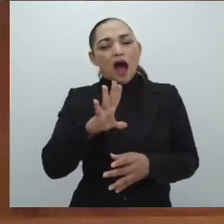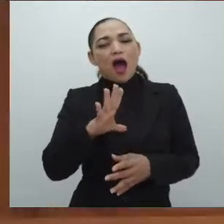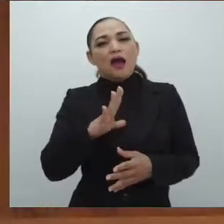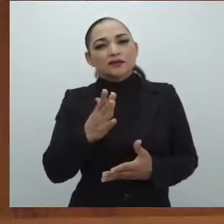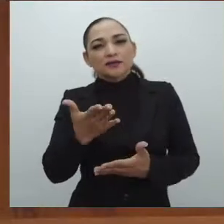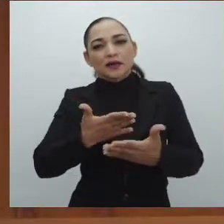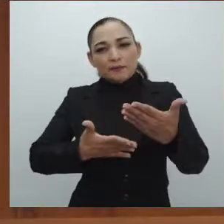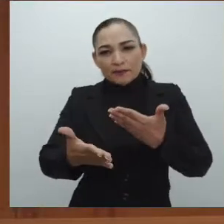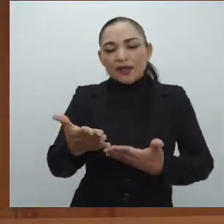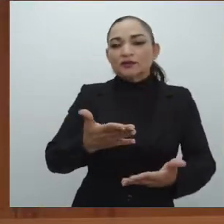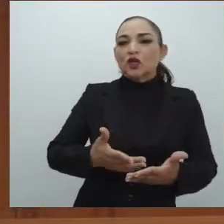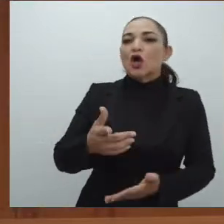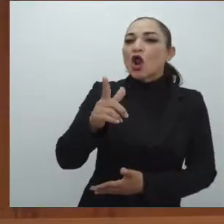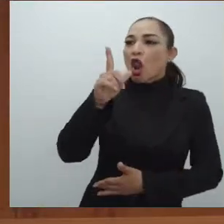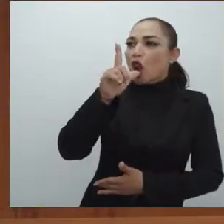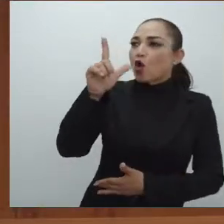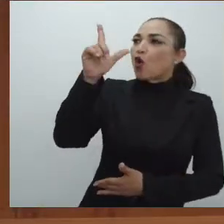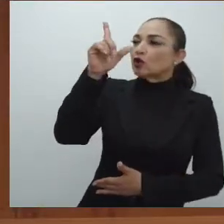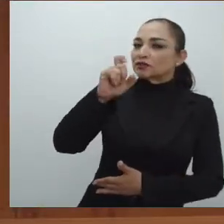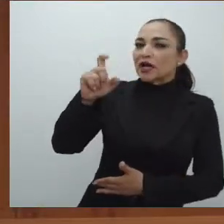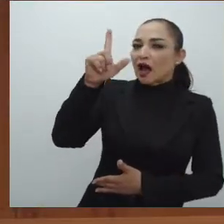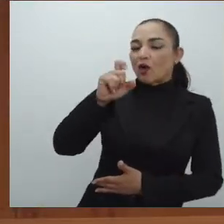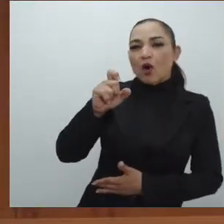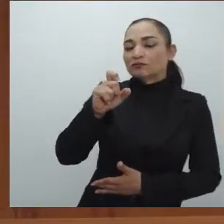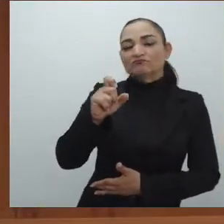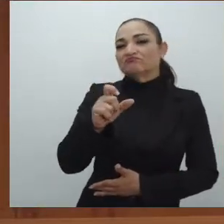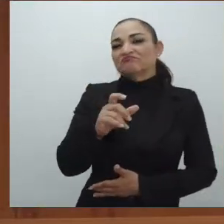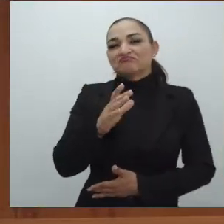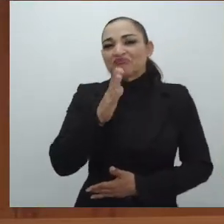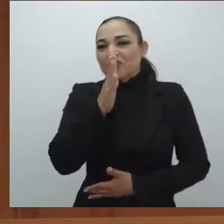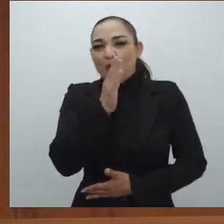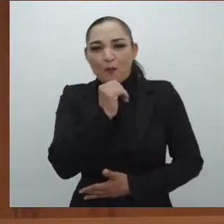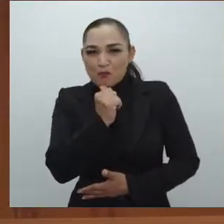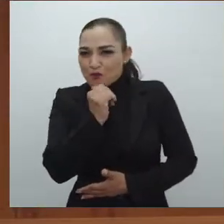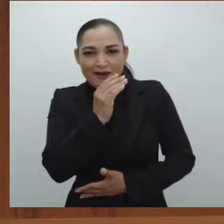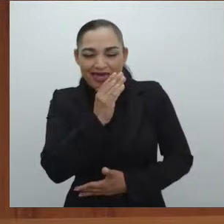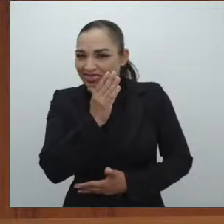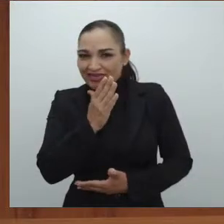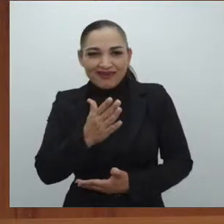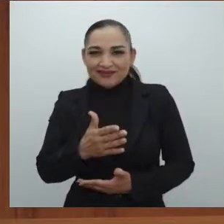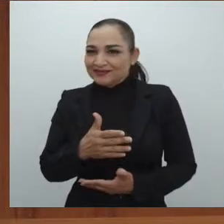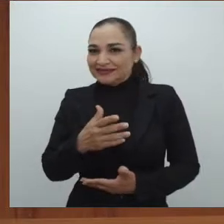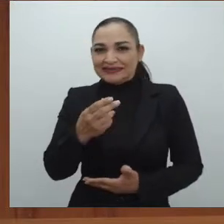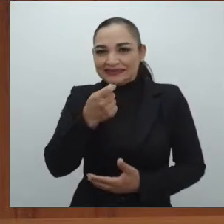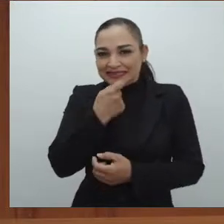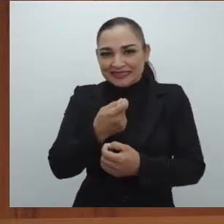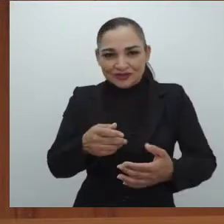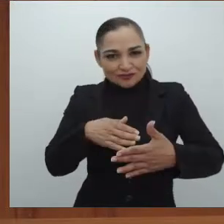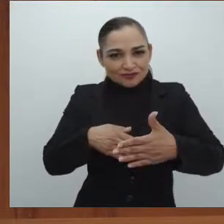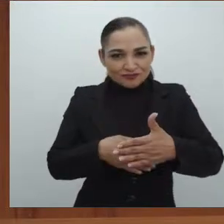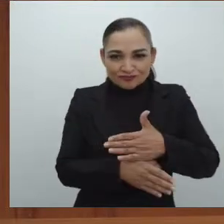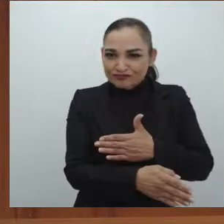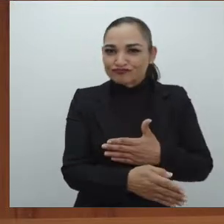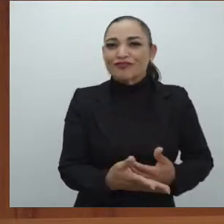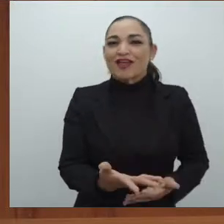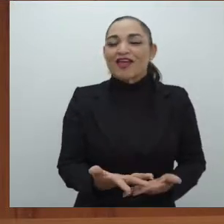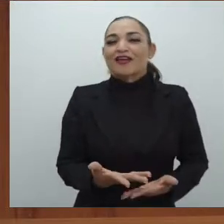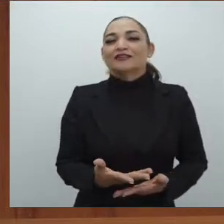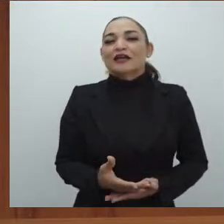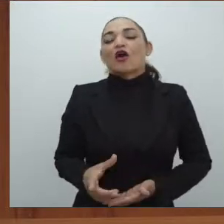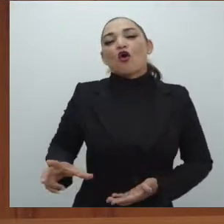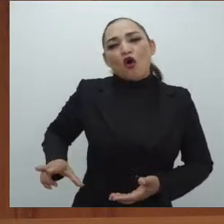agua, sanitario, es decir, no se pueden usar esas escuelas. Y el gobernador autorizó de manera